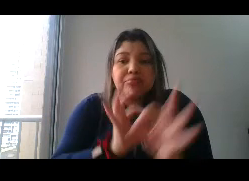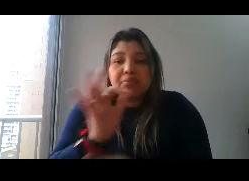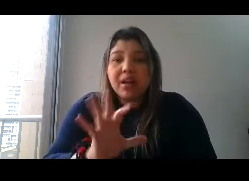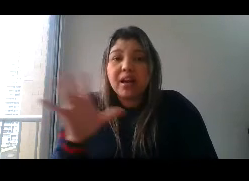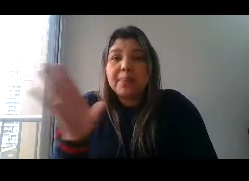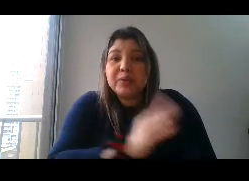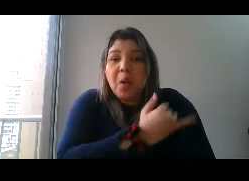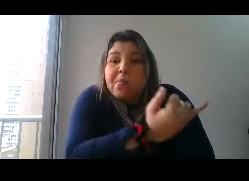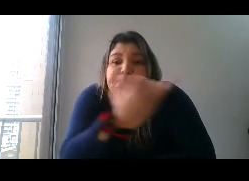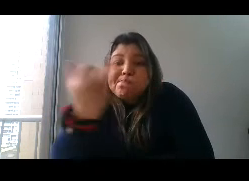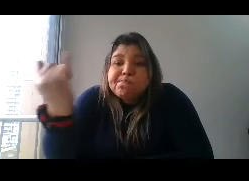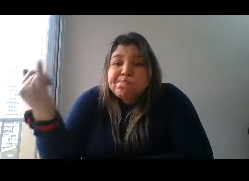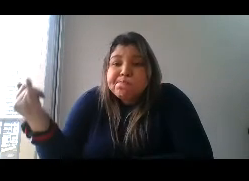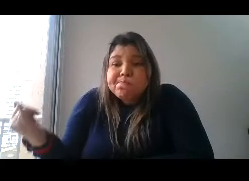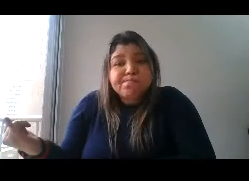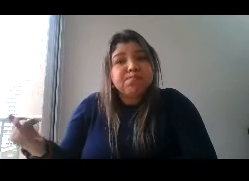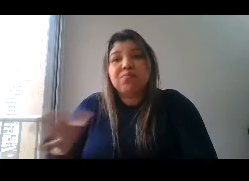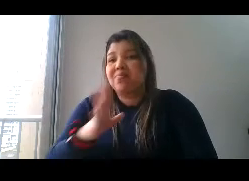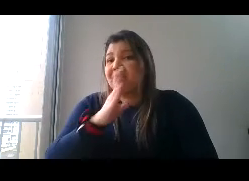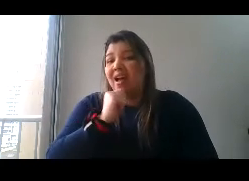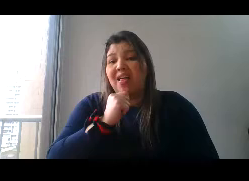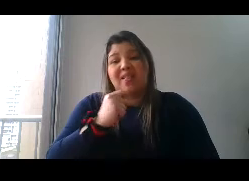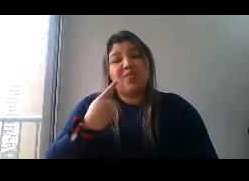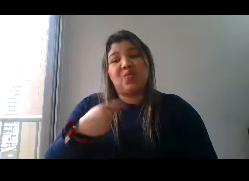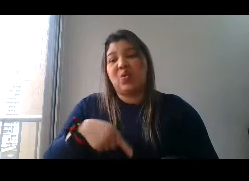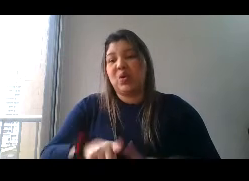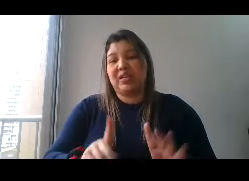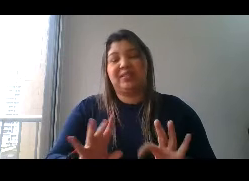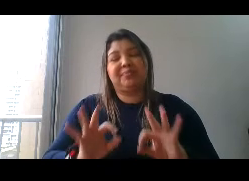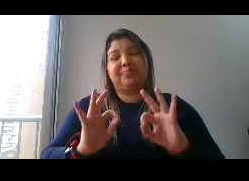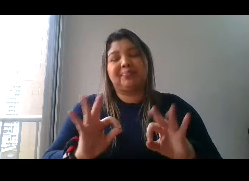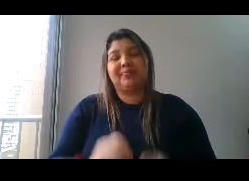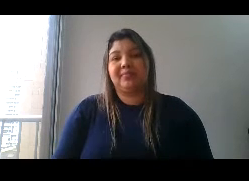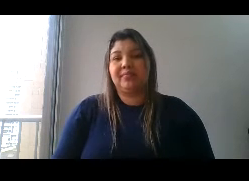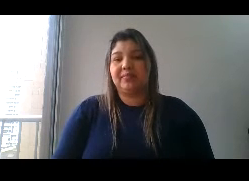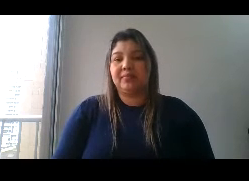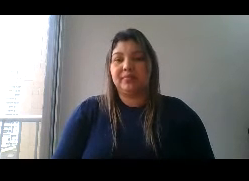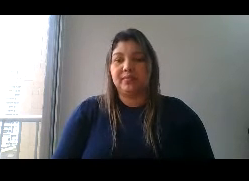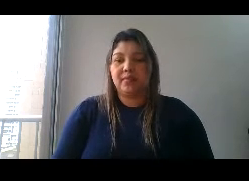están atendiendo en la institución de salud.